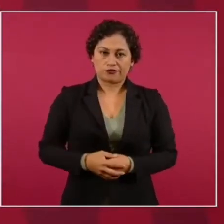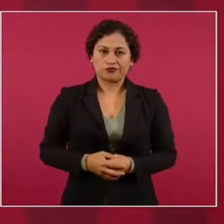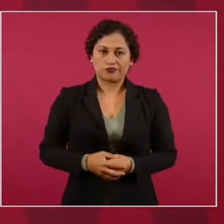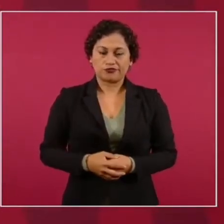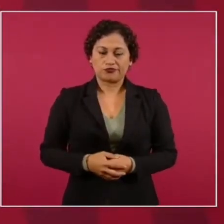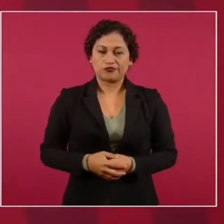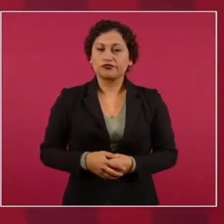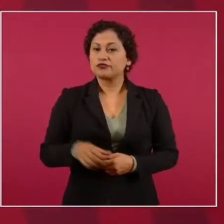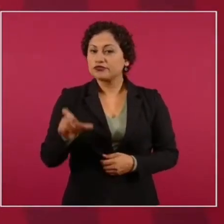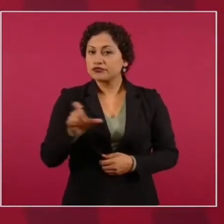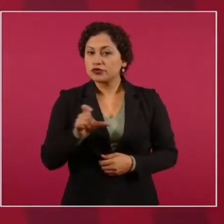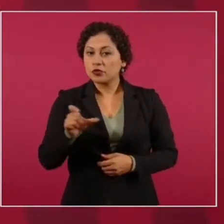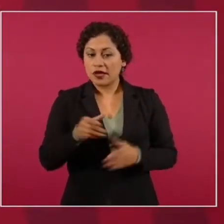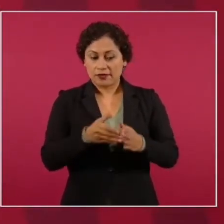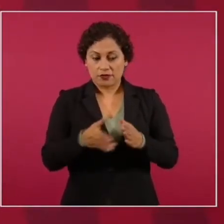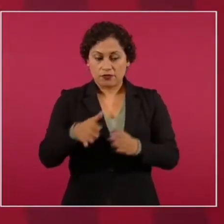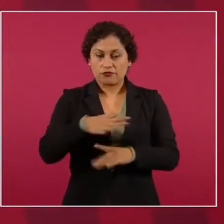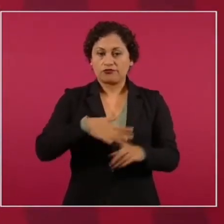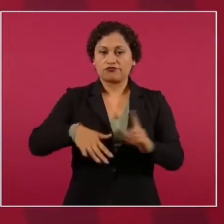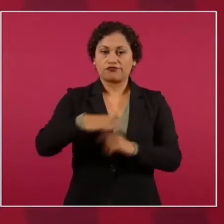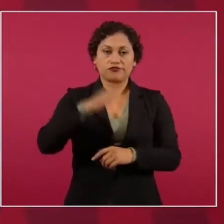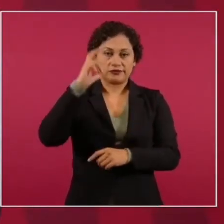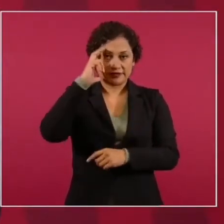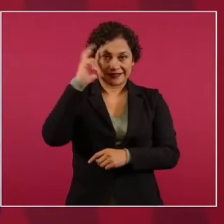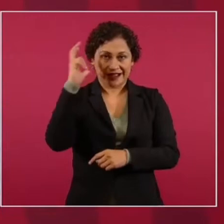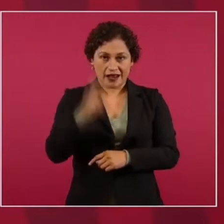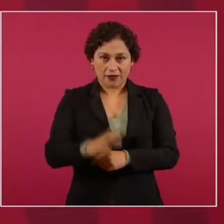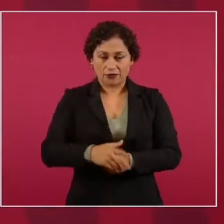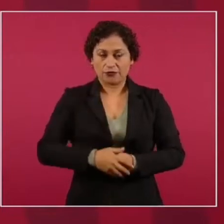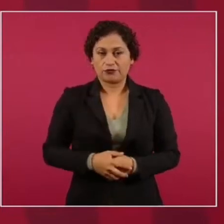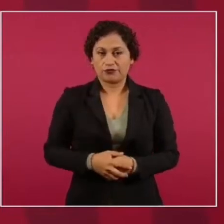Esto fue en Tepeji, Hidalgo.